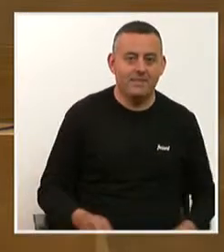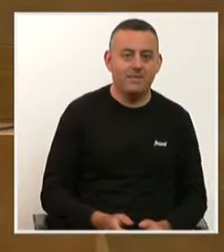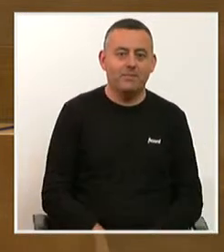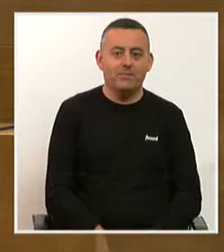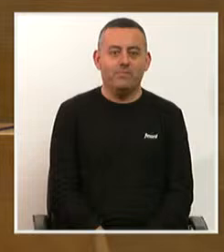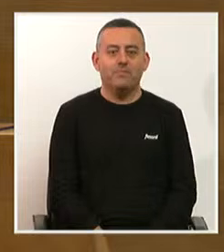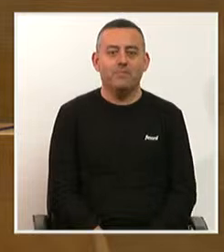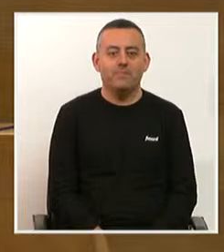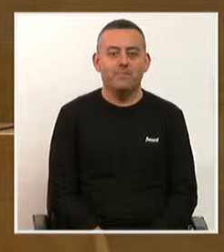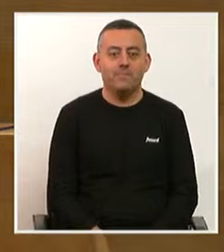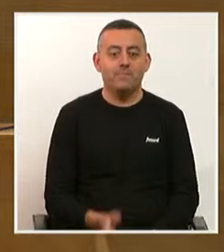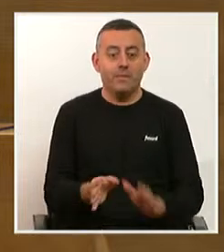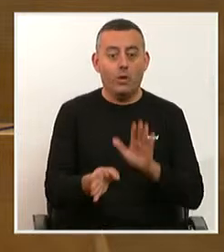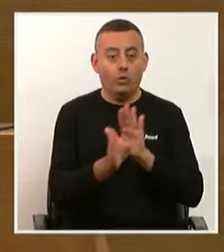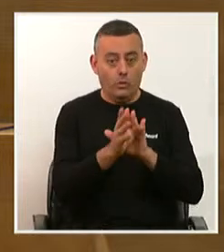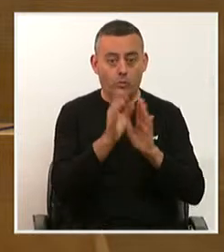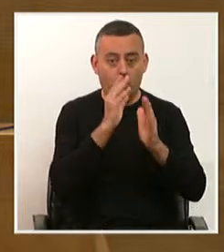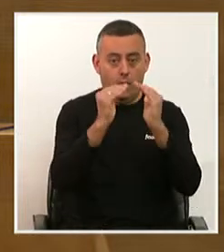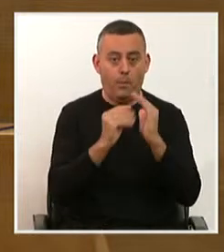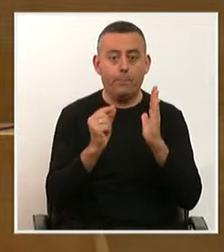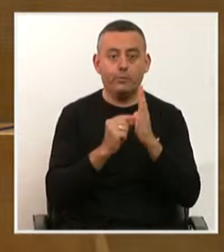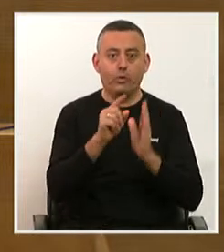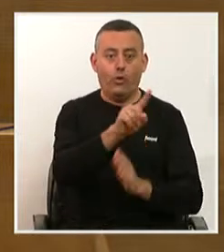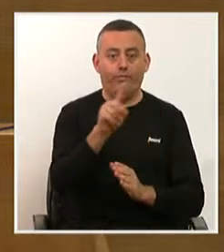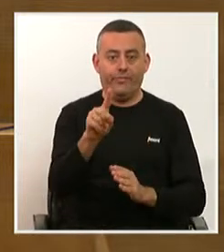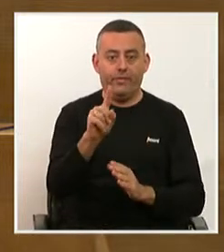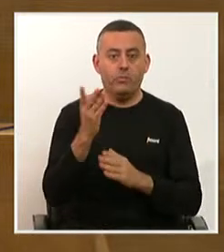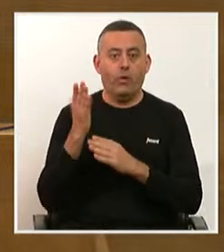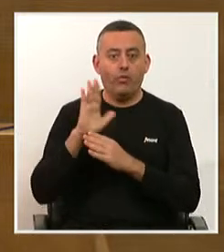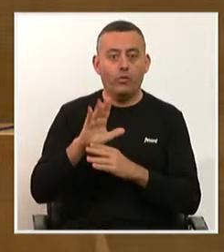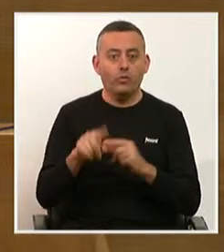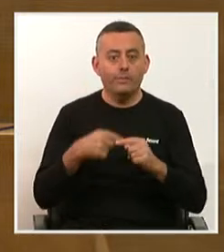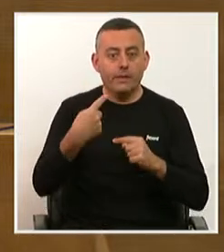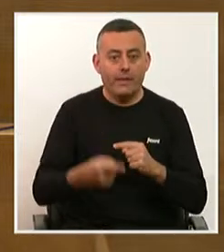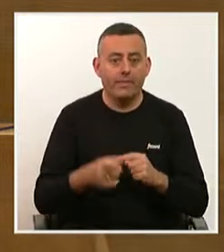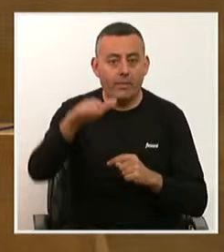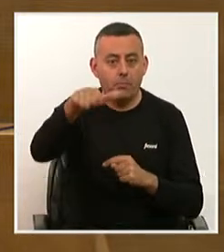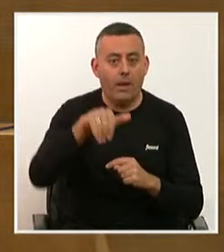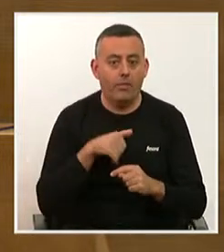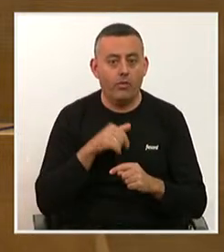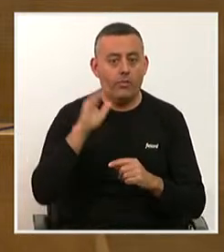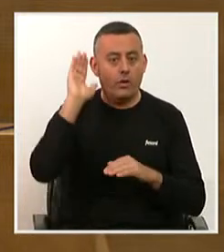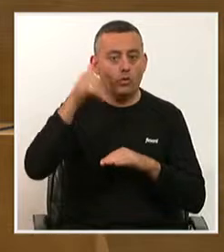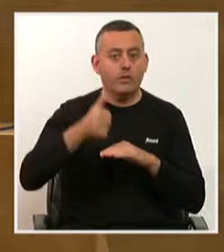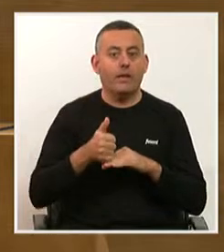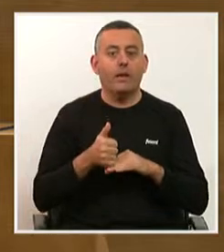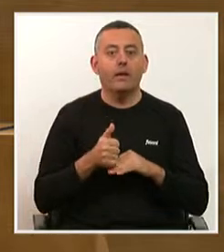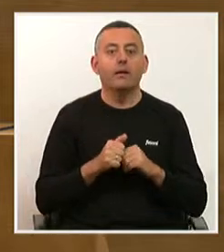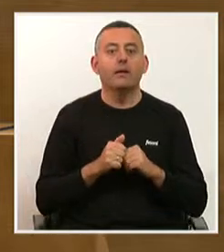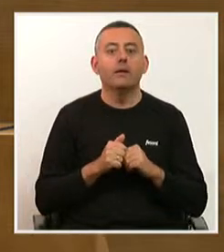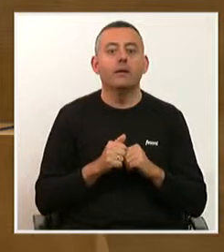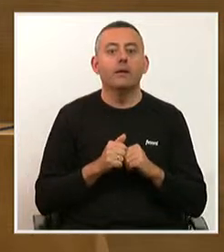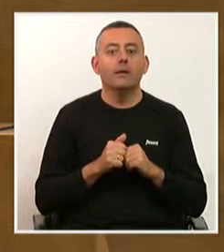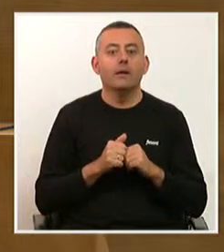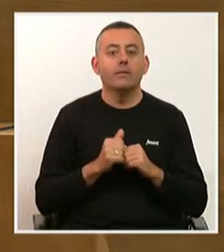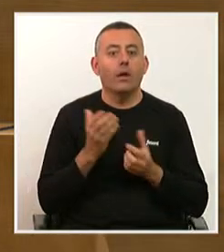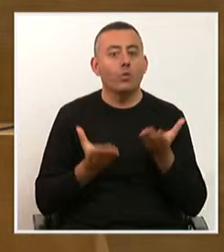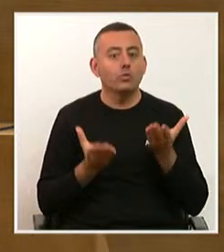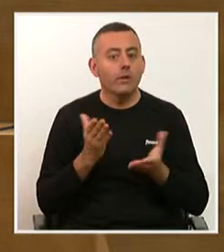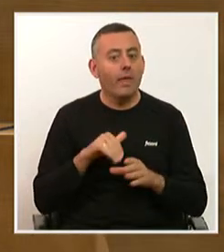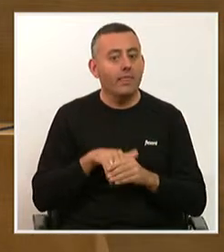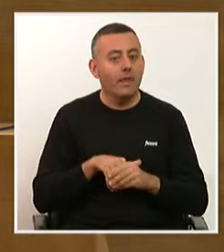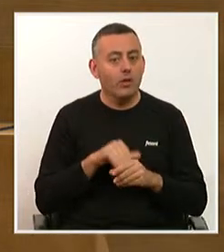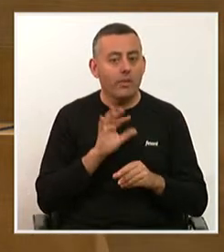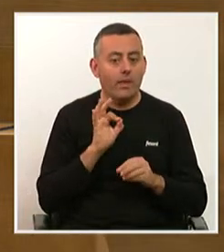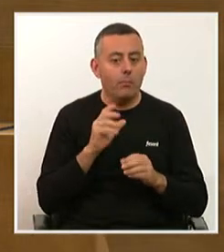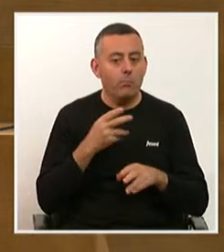pasamos a la votación del punto 11 moción subsiguiente a la interpelación a la consellera de Justicia interior sobre